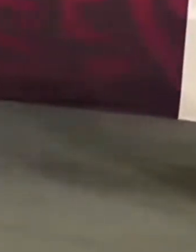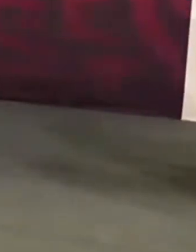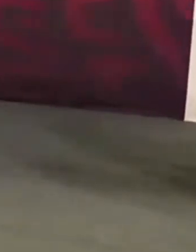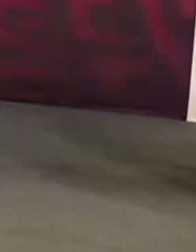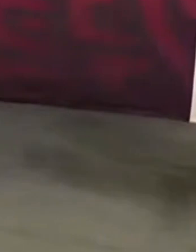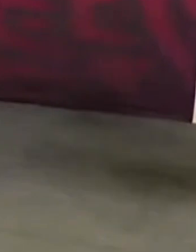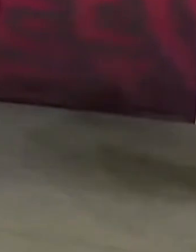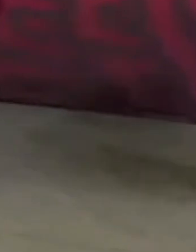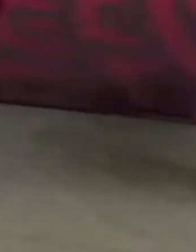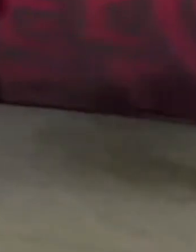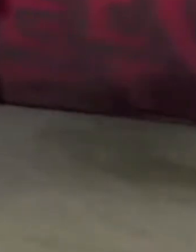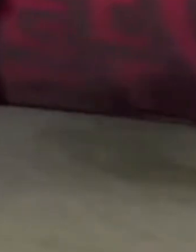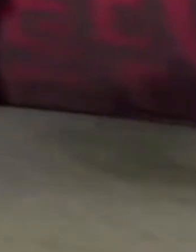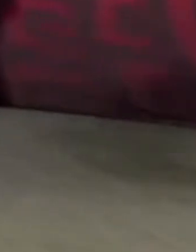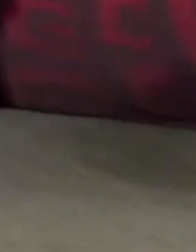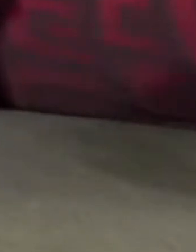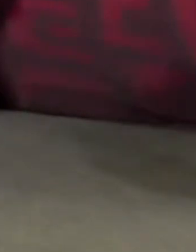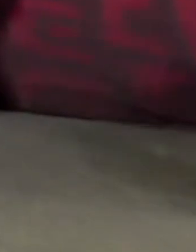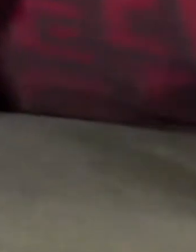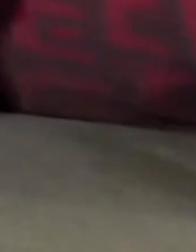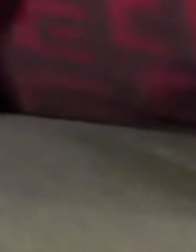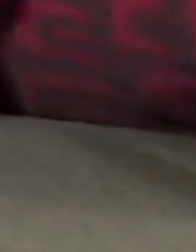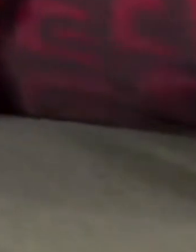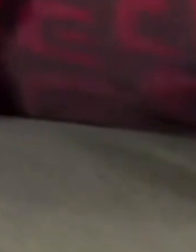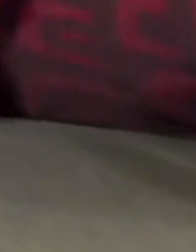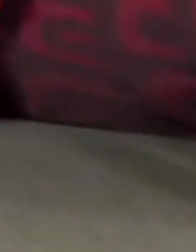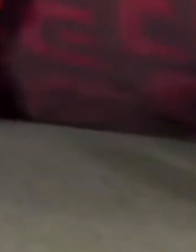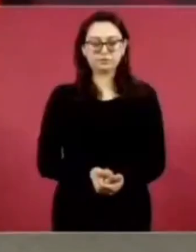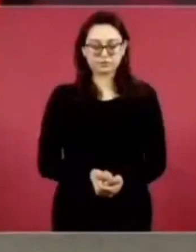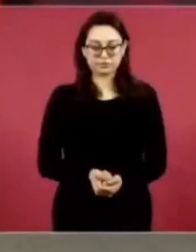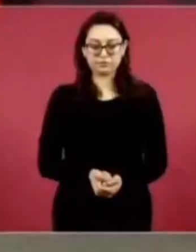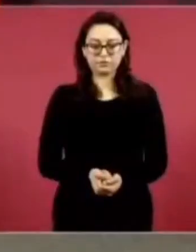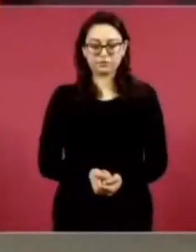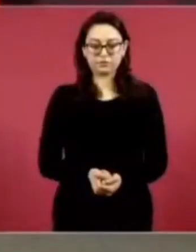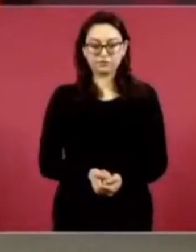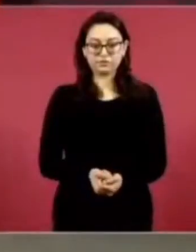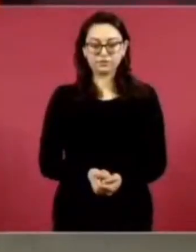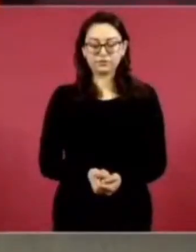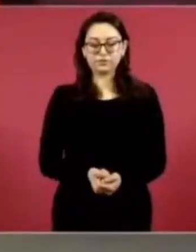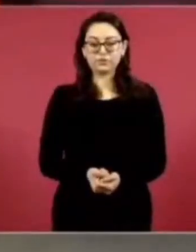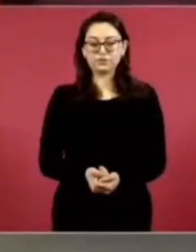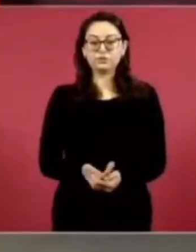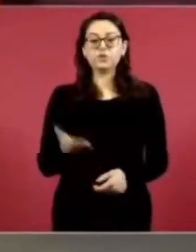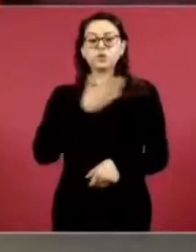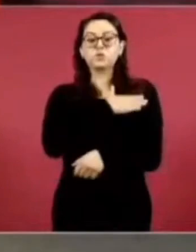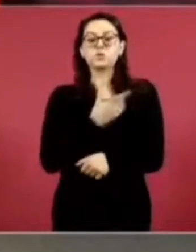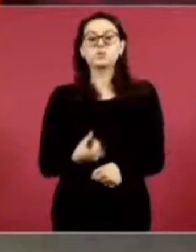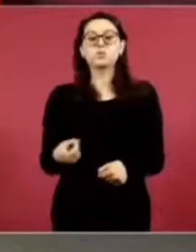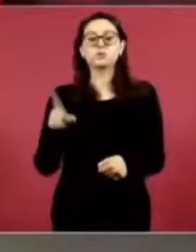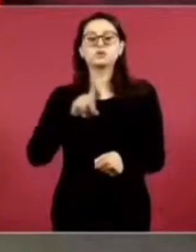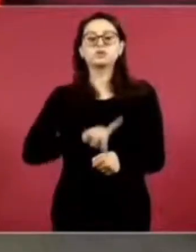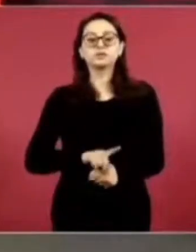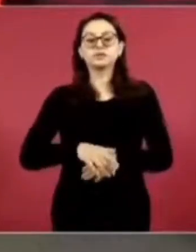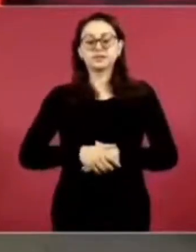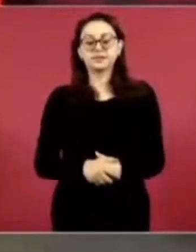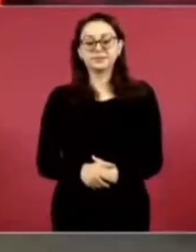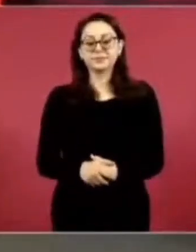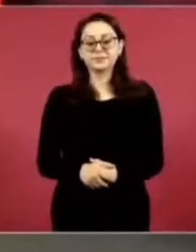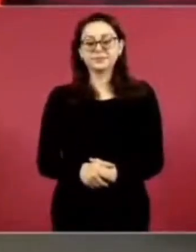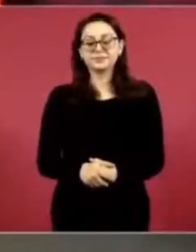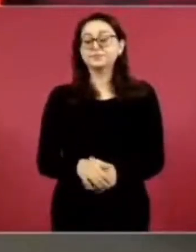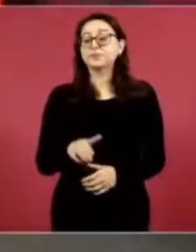Bueno pues vamos a eh dar a conocer como todos los